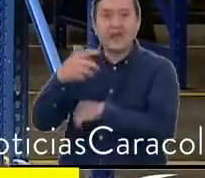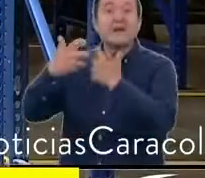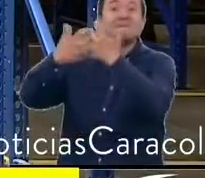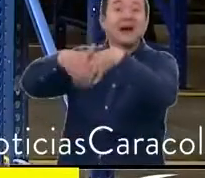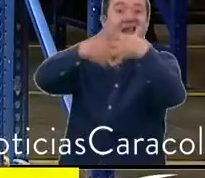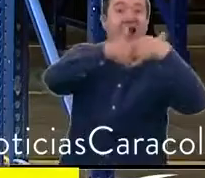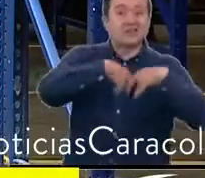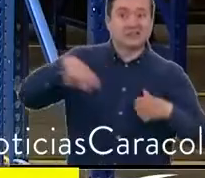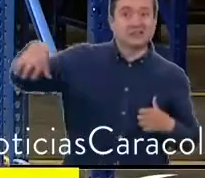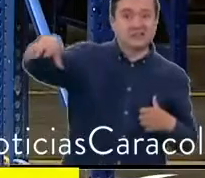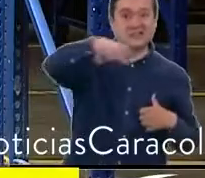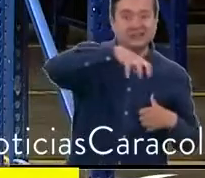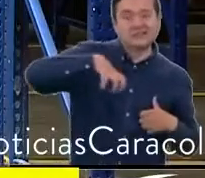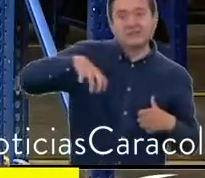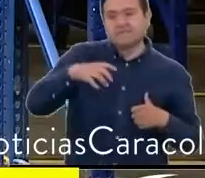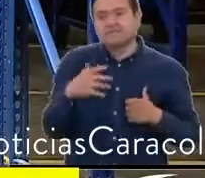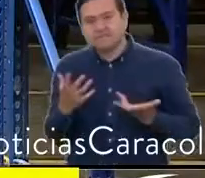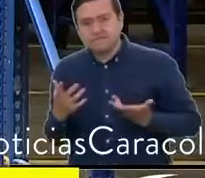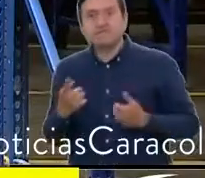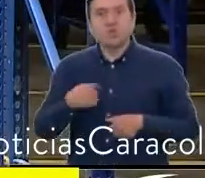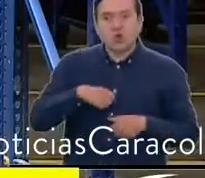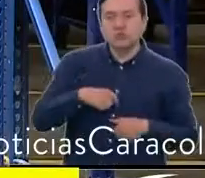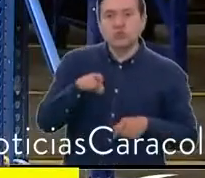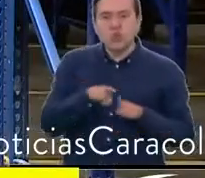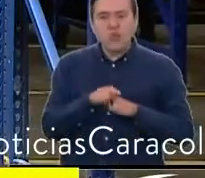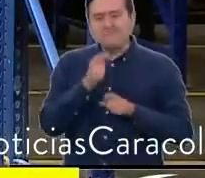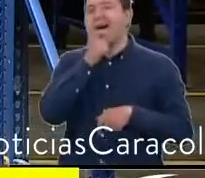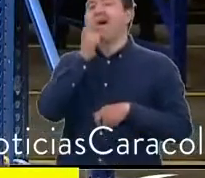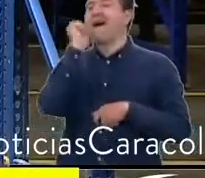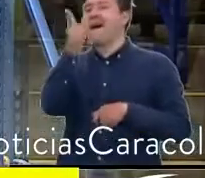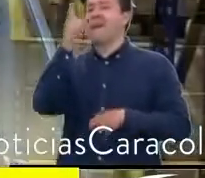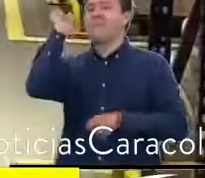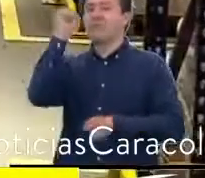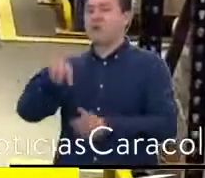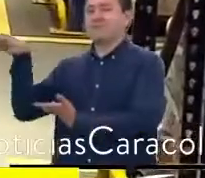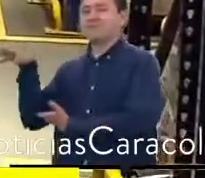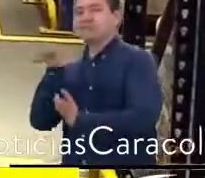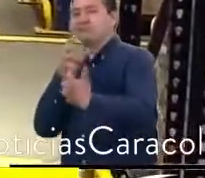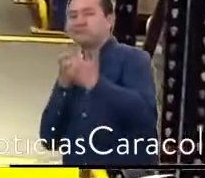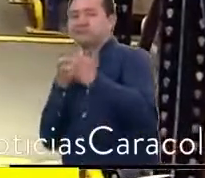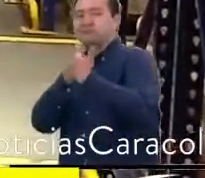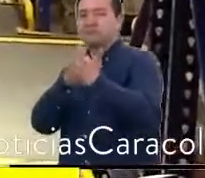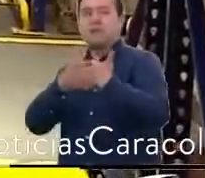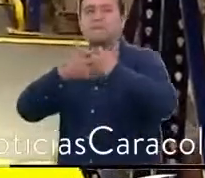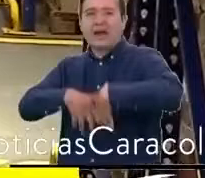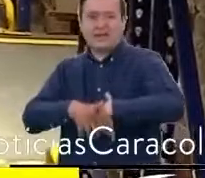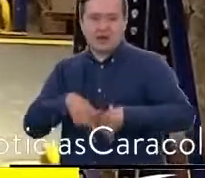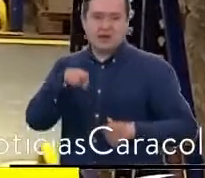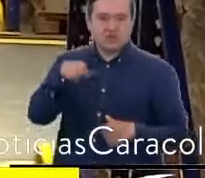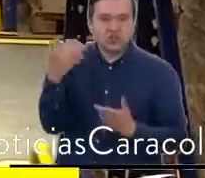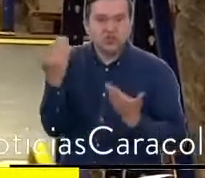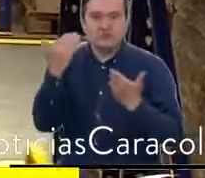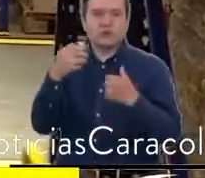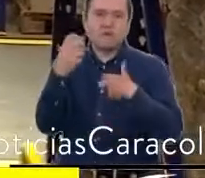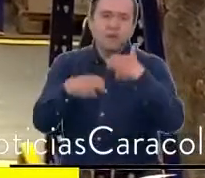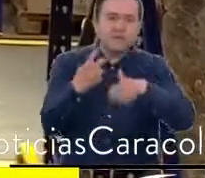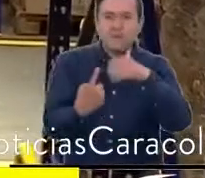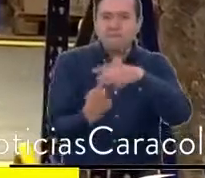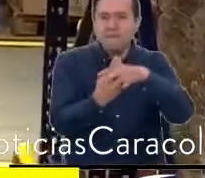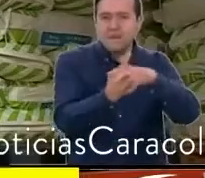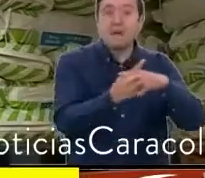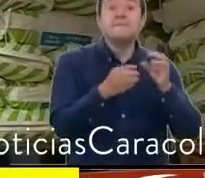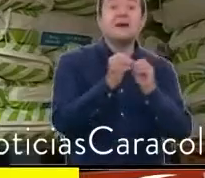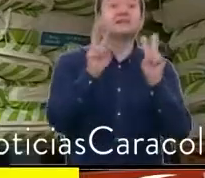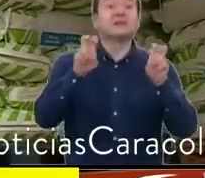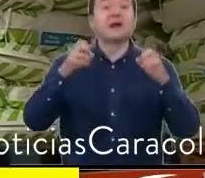nosotros también llegamos a solucionarle los problemas que esas máquinas puedan tener. En temas ambientales, por supuesto, nuestro nuevo